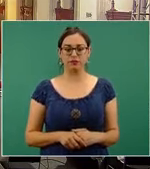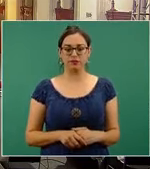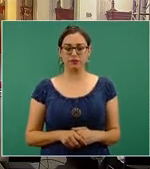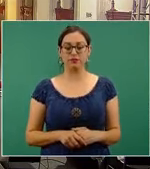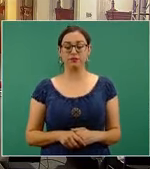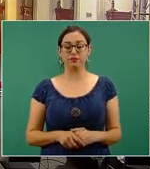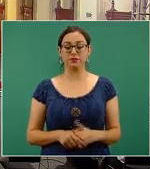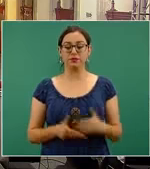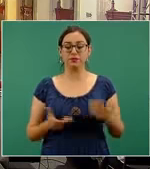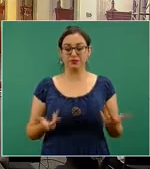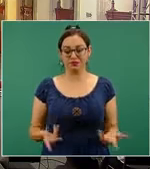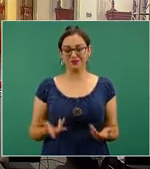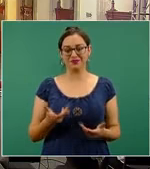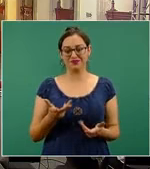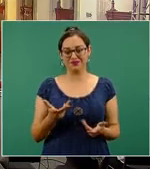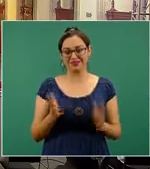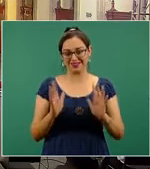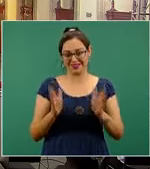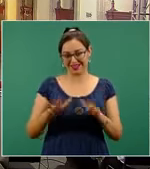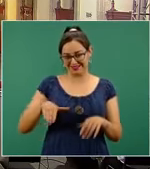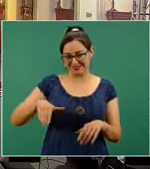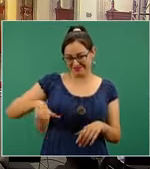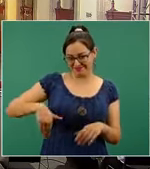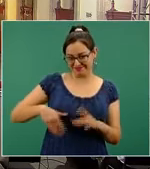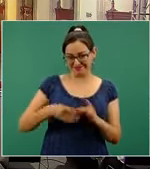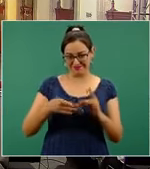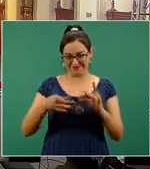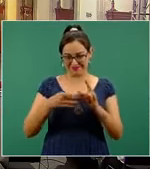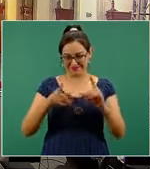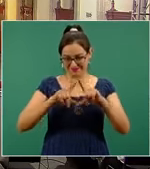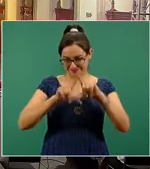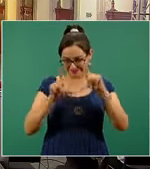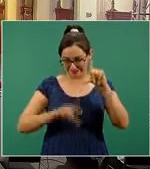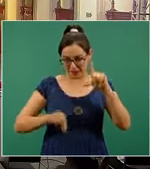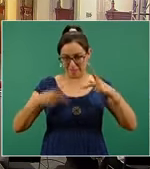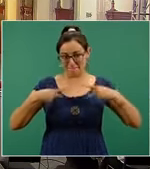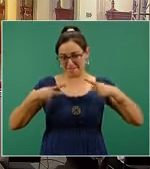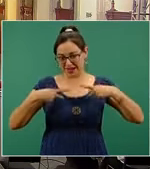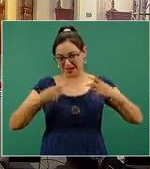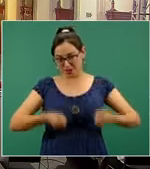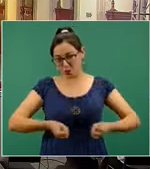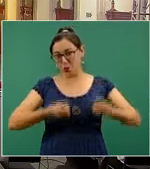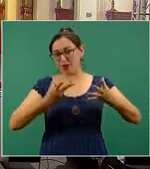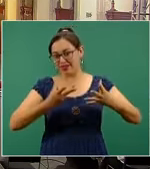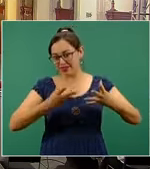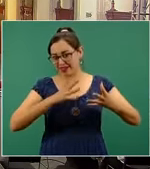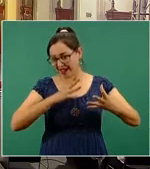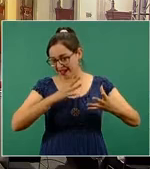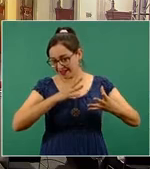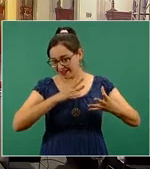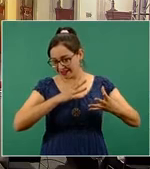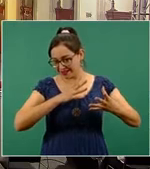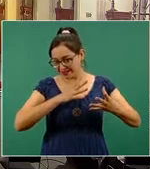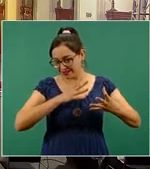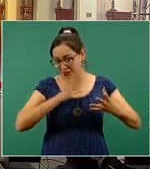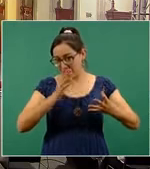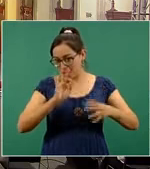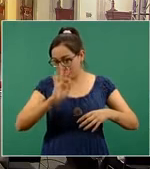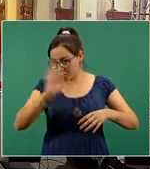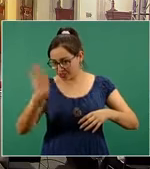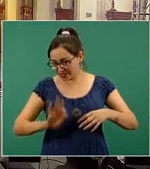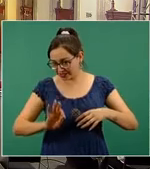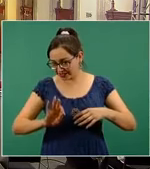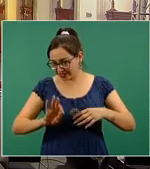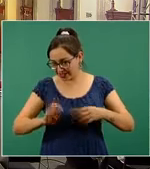prevalencia que el doctor Barquera nos acaba de comentar y entonces las cruzamos con la cantidad de la población que reside en México,